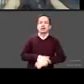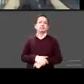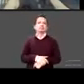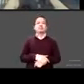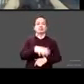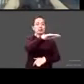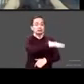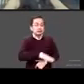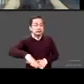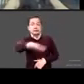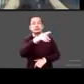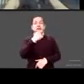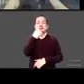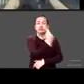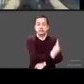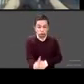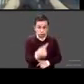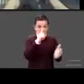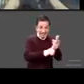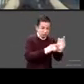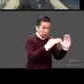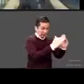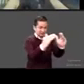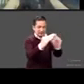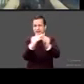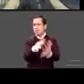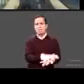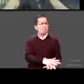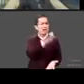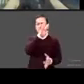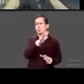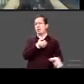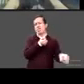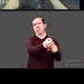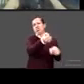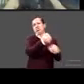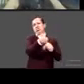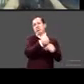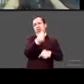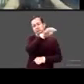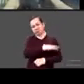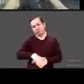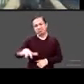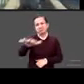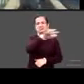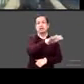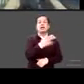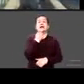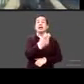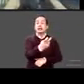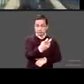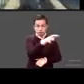sufren de disciplina violenta dentro de sus hogares, y de estos el 6% sufre violencia